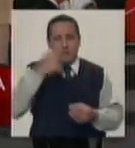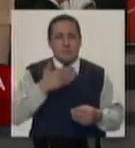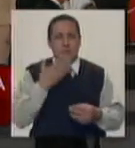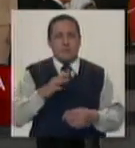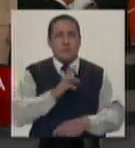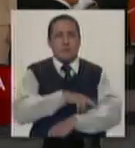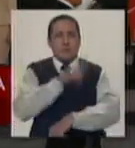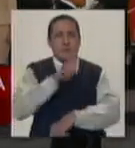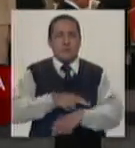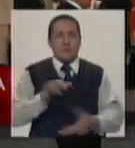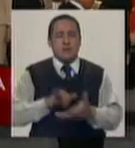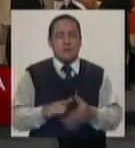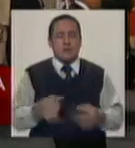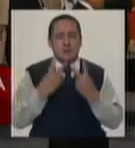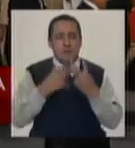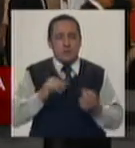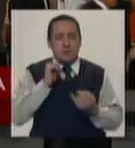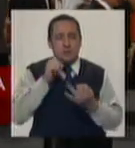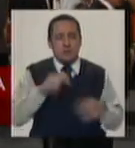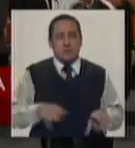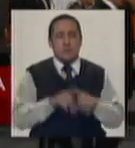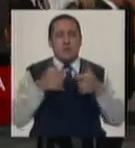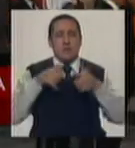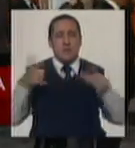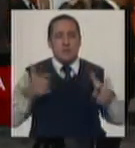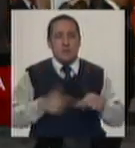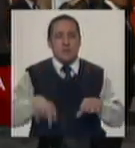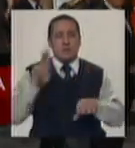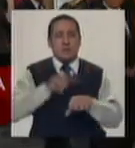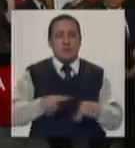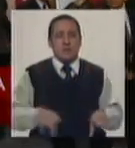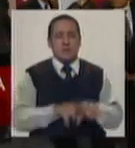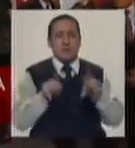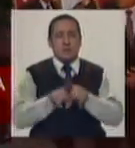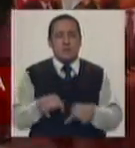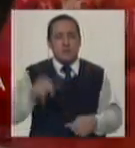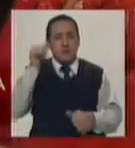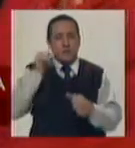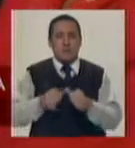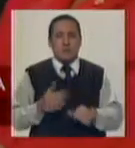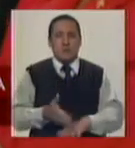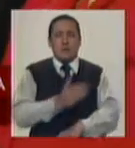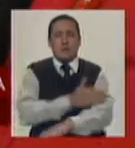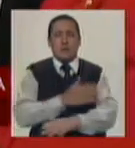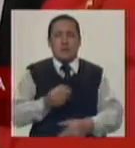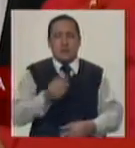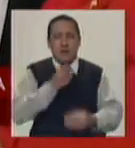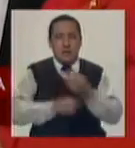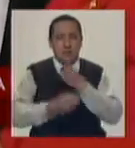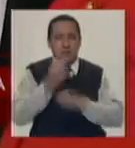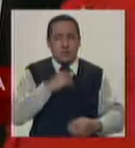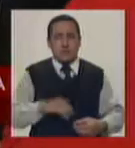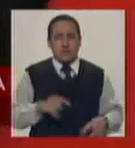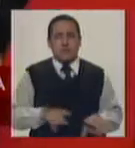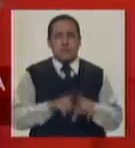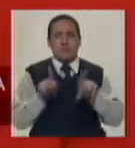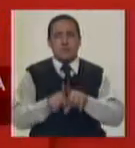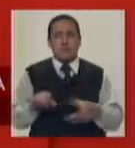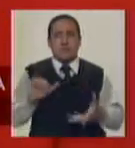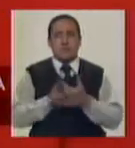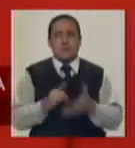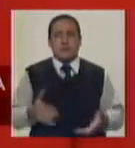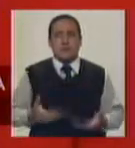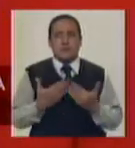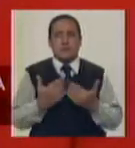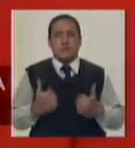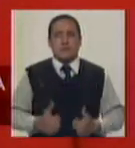región, que se percibe cotidianamente en el lenguaje común, como lo recordábamos también en la gastronomía, aspectos que han impreso sus